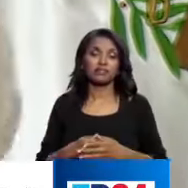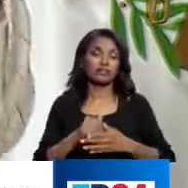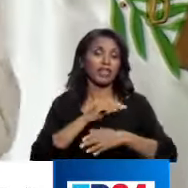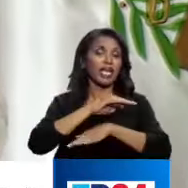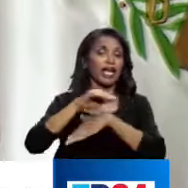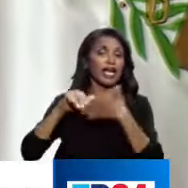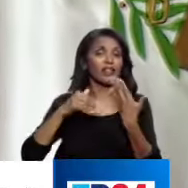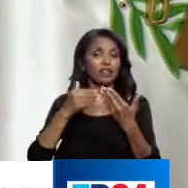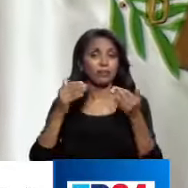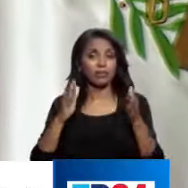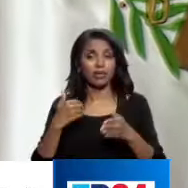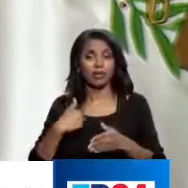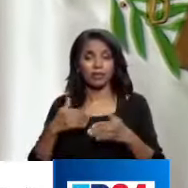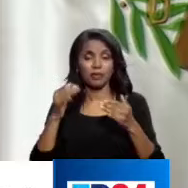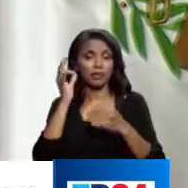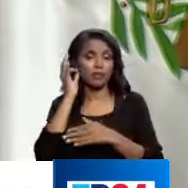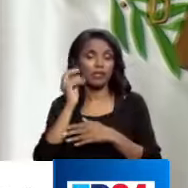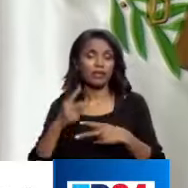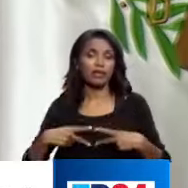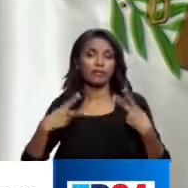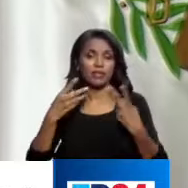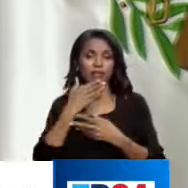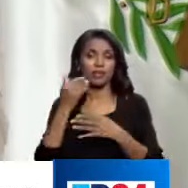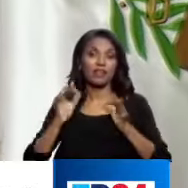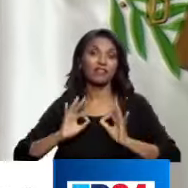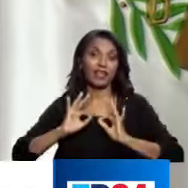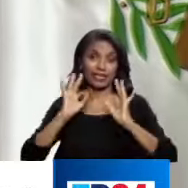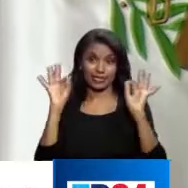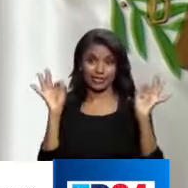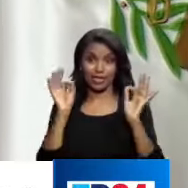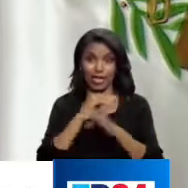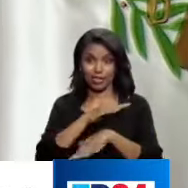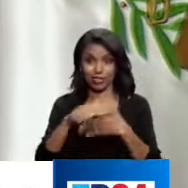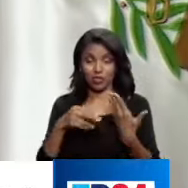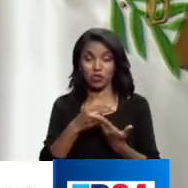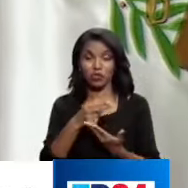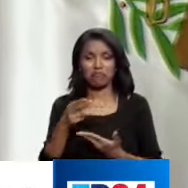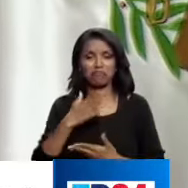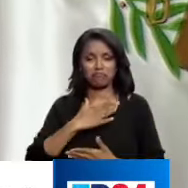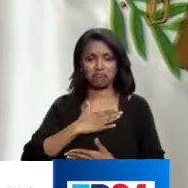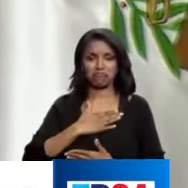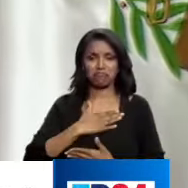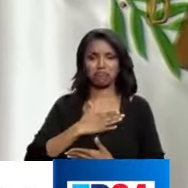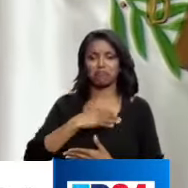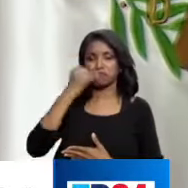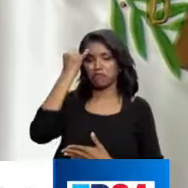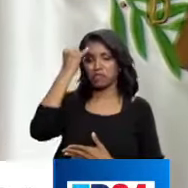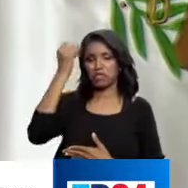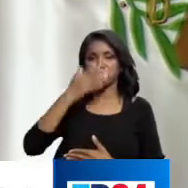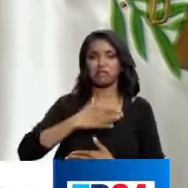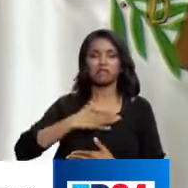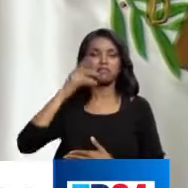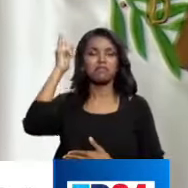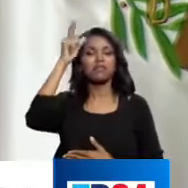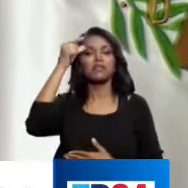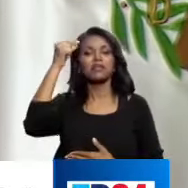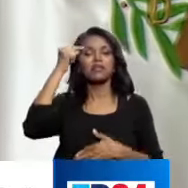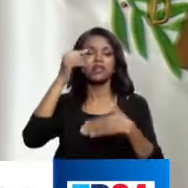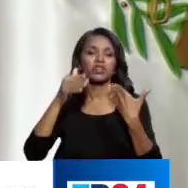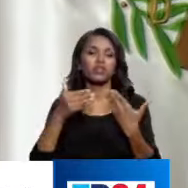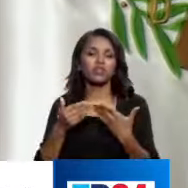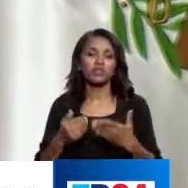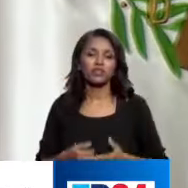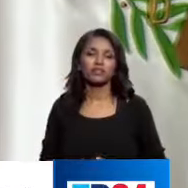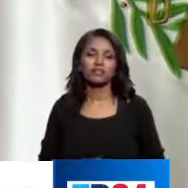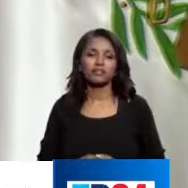las panameñas, vida digna y felicidad. Esa es la propuesta, una propuesta con carácter nacional que